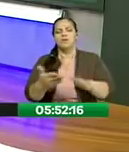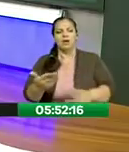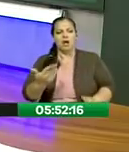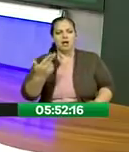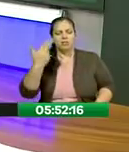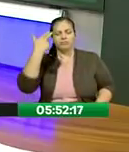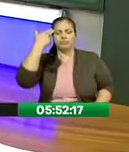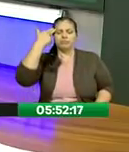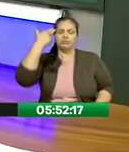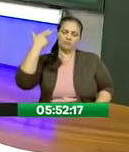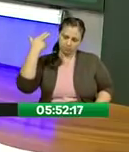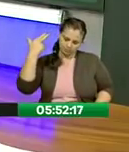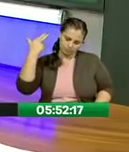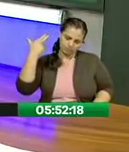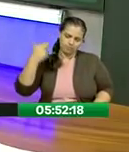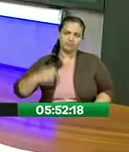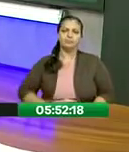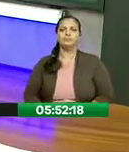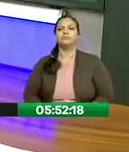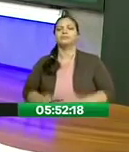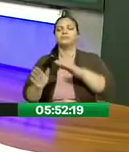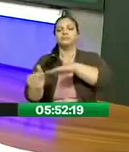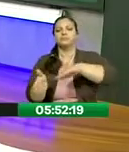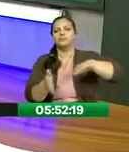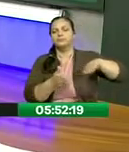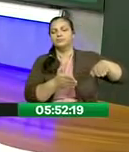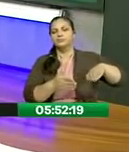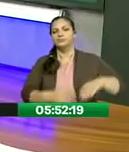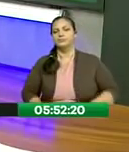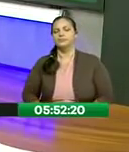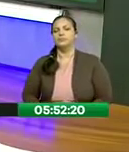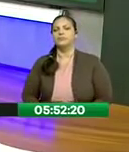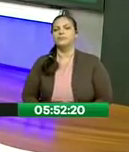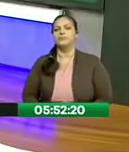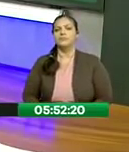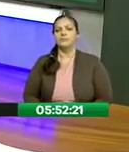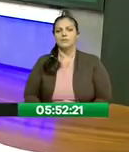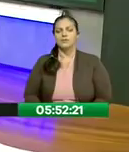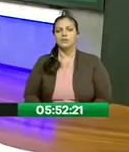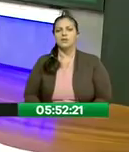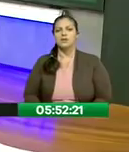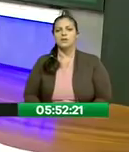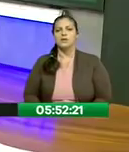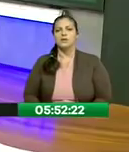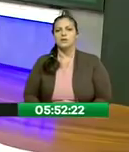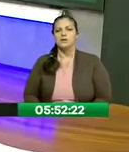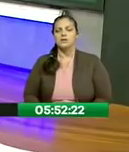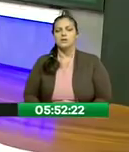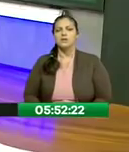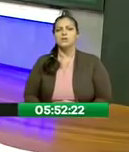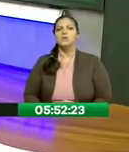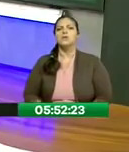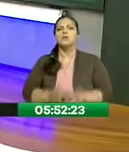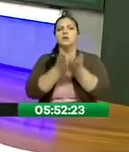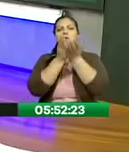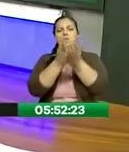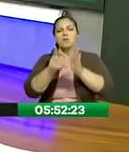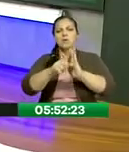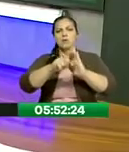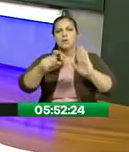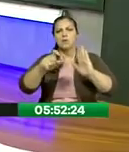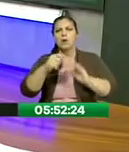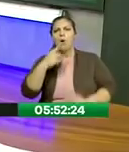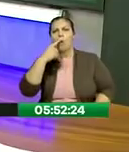femicidio. Y entérese, cámaras de seguridad captaron cómo dos sujetos intentan robar en uno de los locales del sector de la Bahía, en el